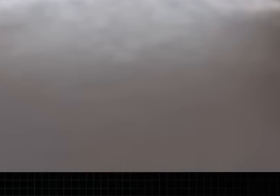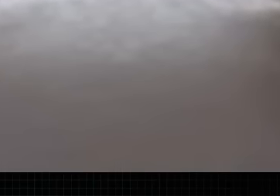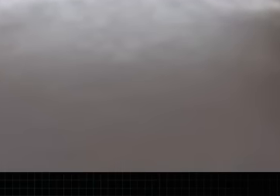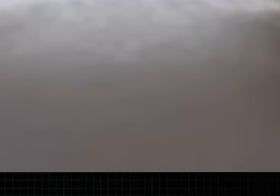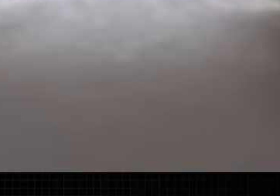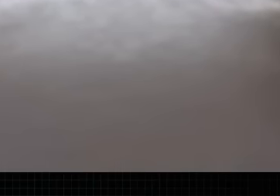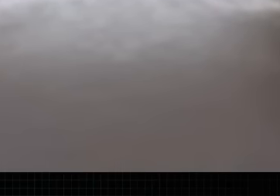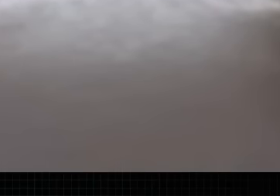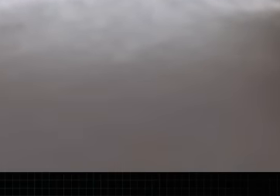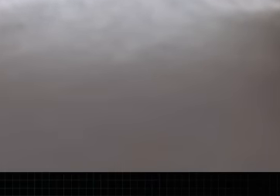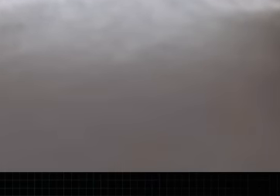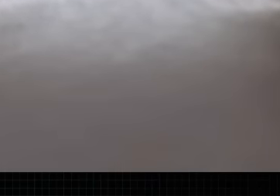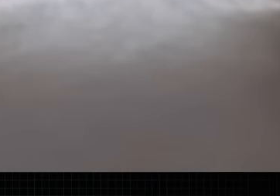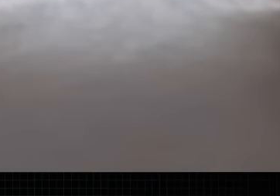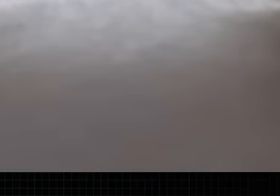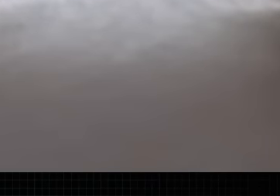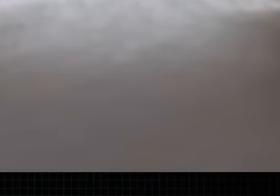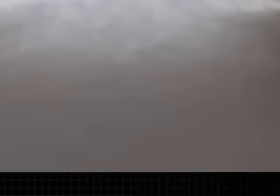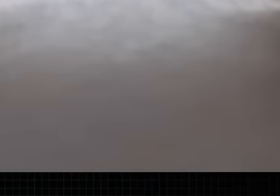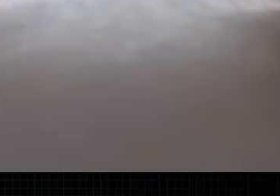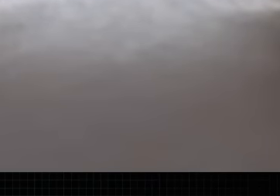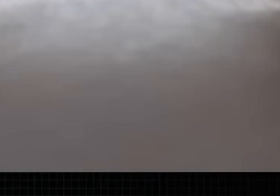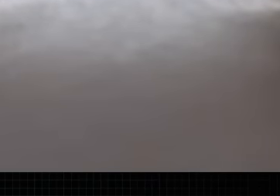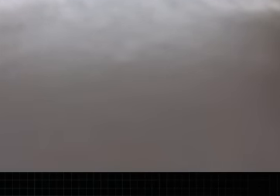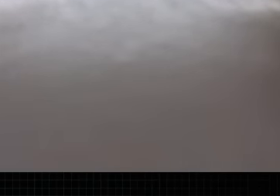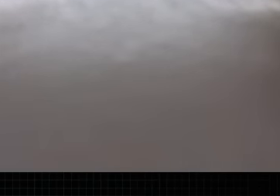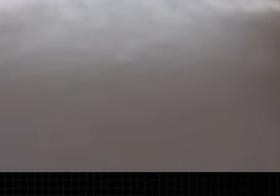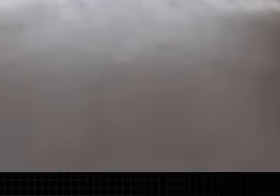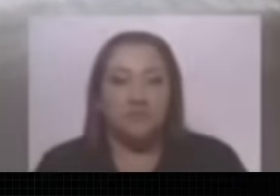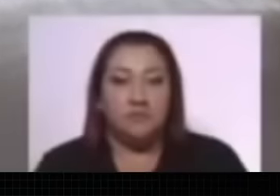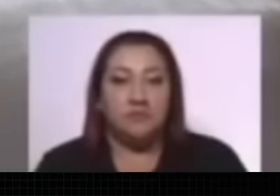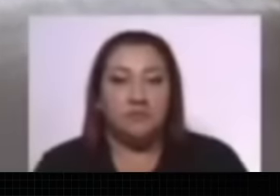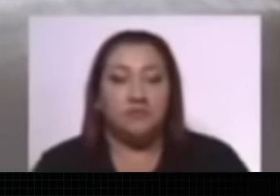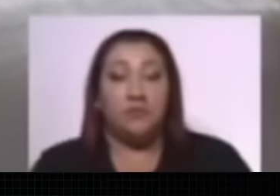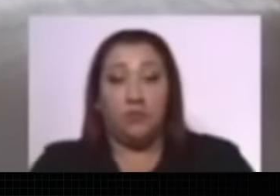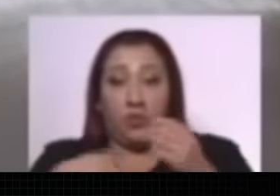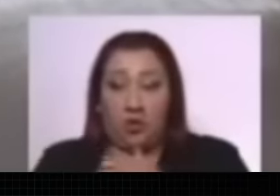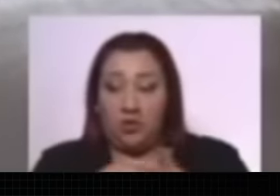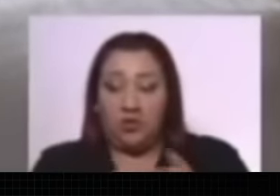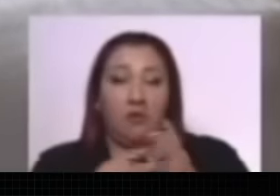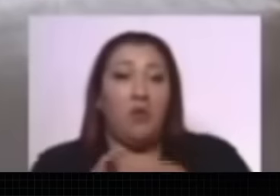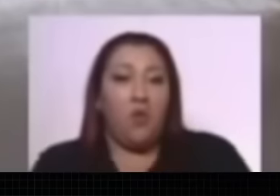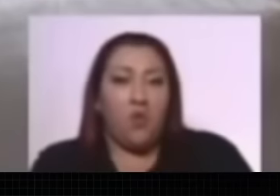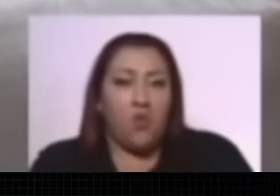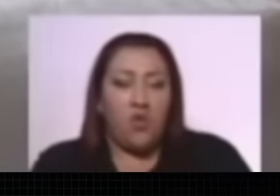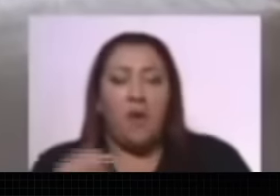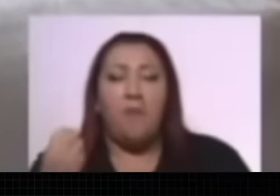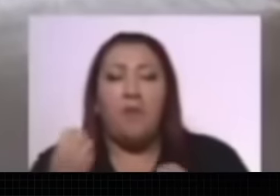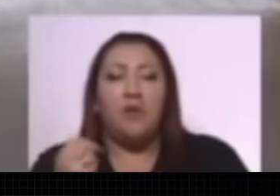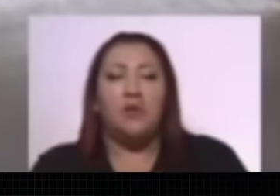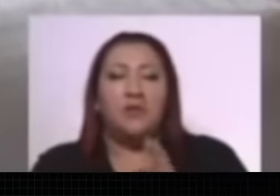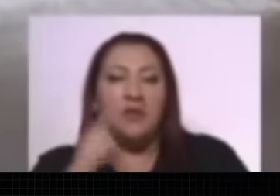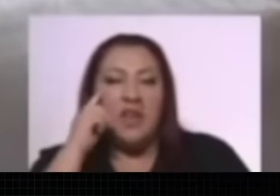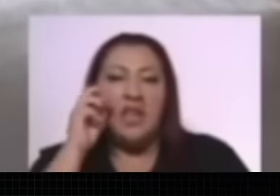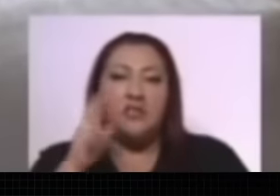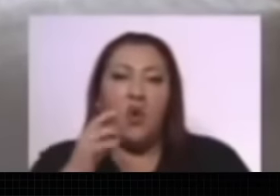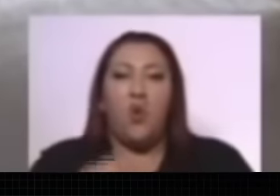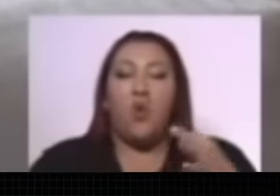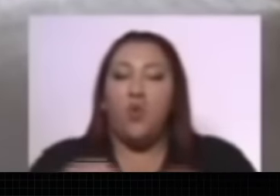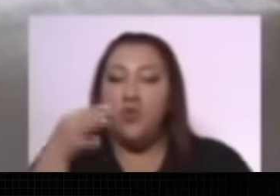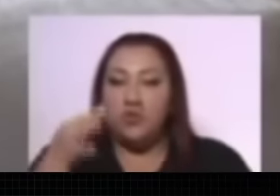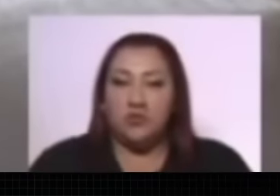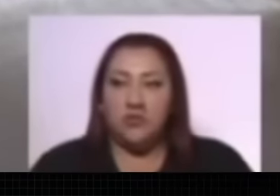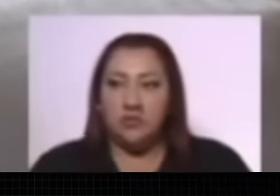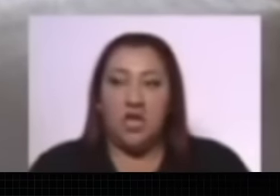Votemos pensando en nuestras leyes y en la patria. Todos unidos por la razón, la justicia